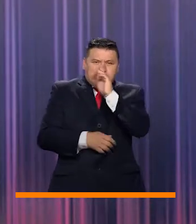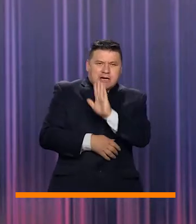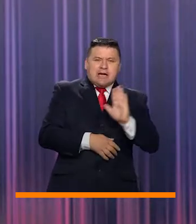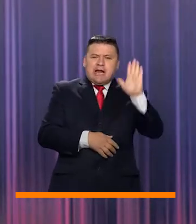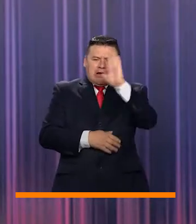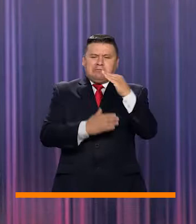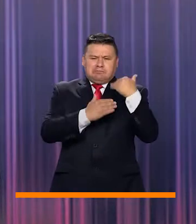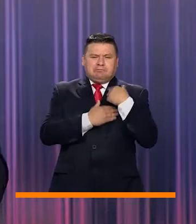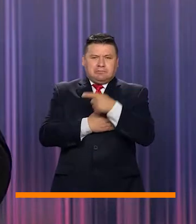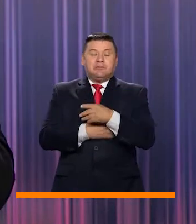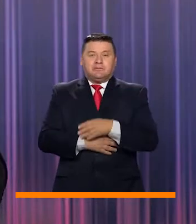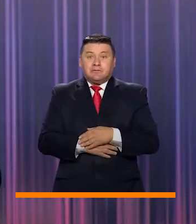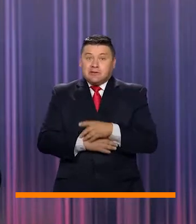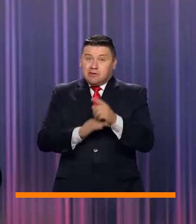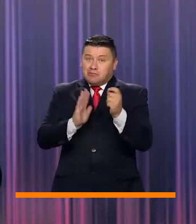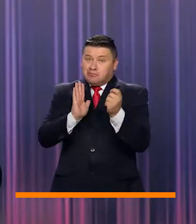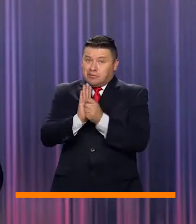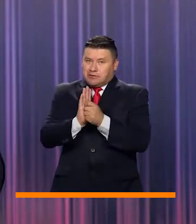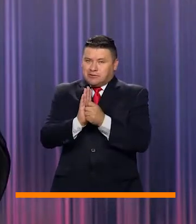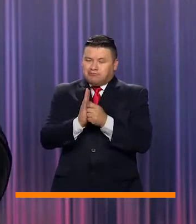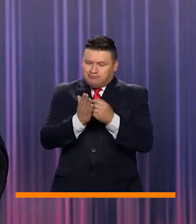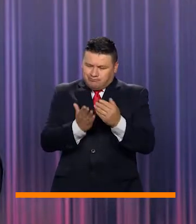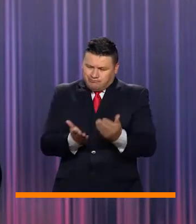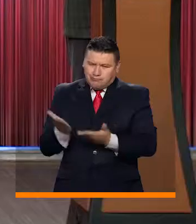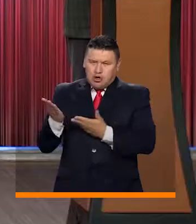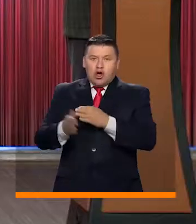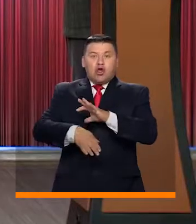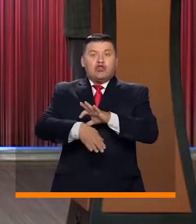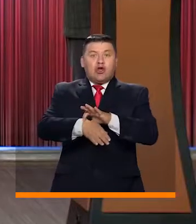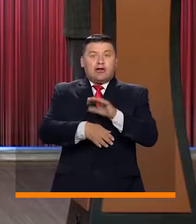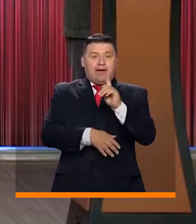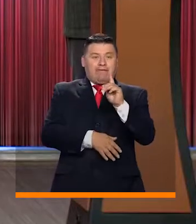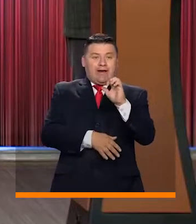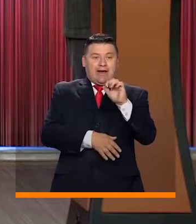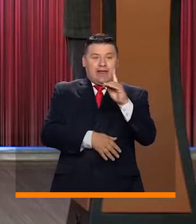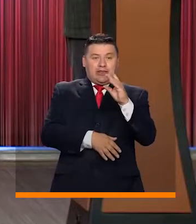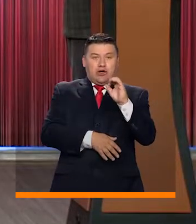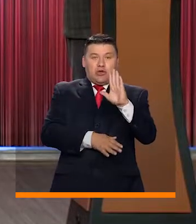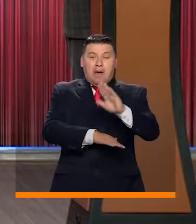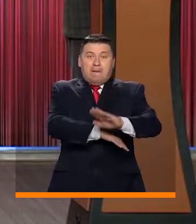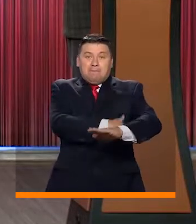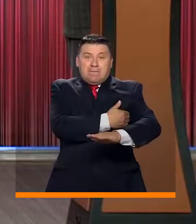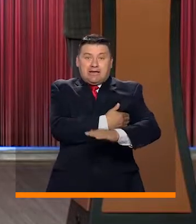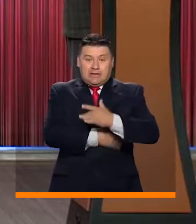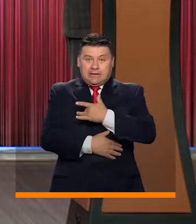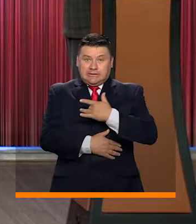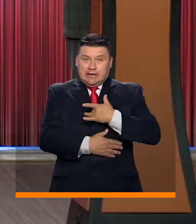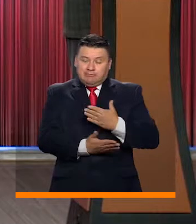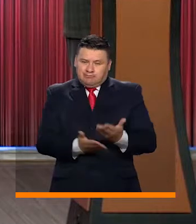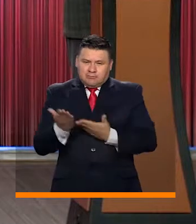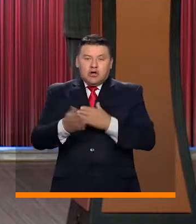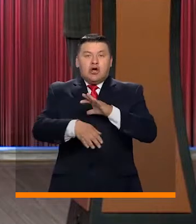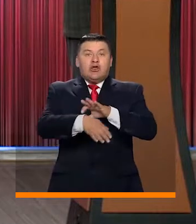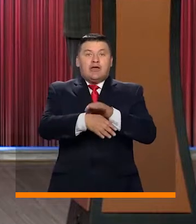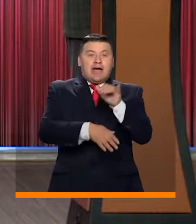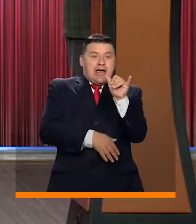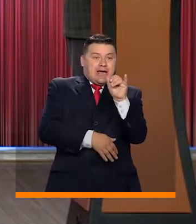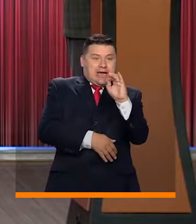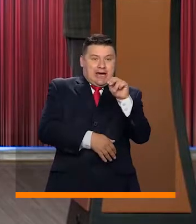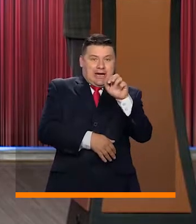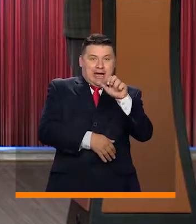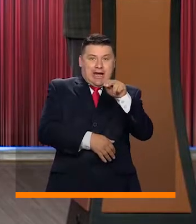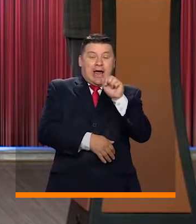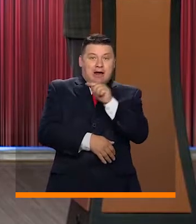internacionales. Por eso, quiero darle la palabra al doctor Fernando Ruiz, ministro de Salud, a la doctora